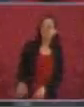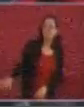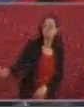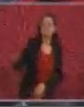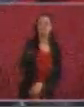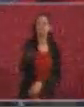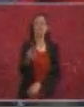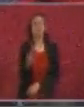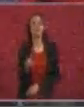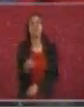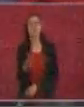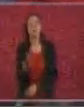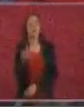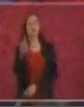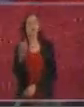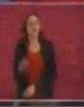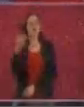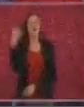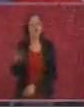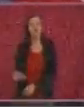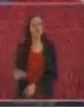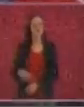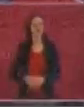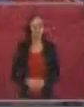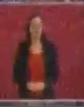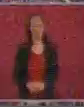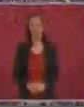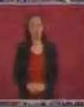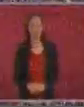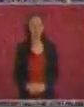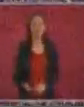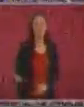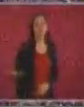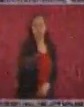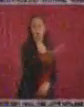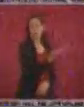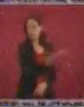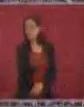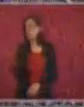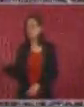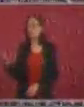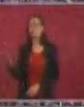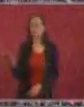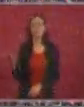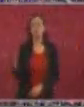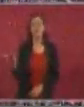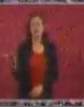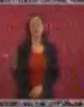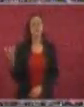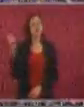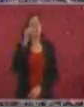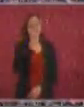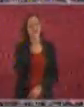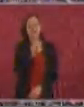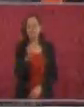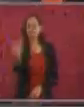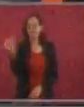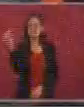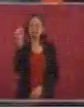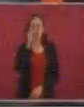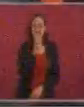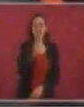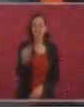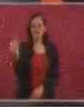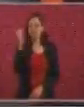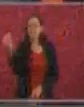creo que Andrés Manuel López Obrador vaya a permitir, si se diera la oportunidad de